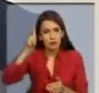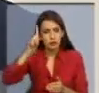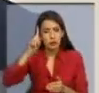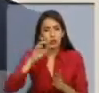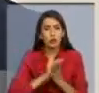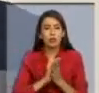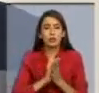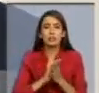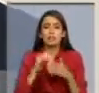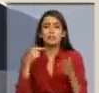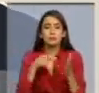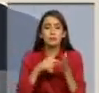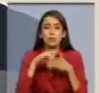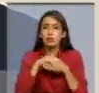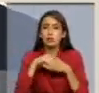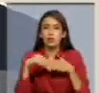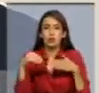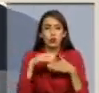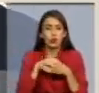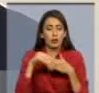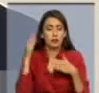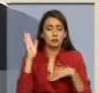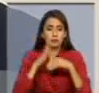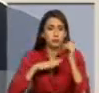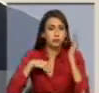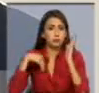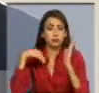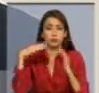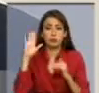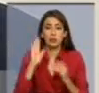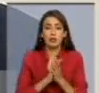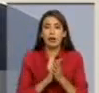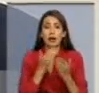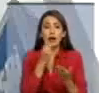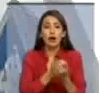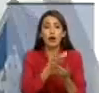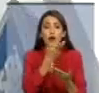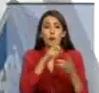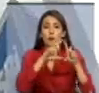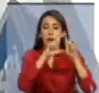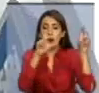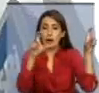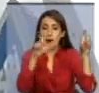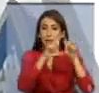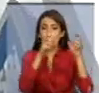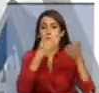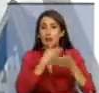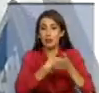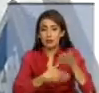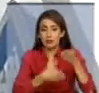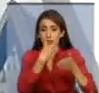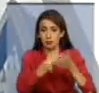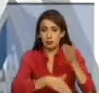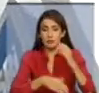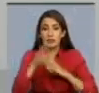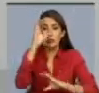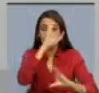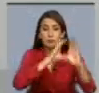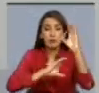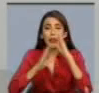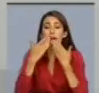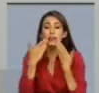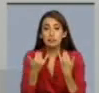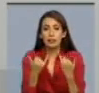201.984.000 dólares en monto de compra a empresas fantasmas. Previo a la denuncia, el SRI buscó un acercamiento y